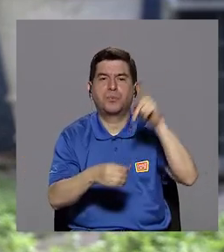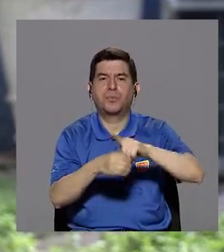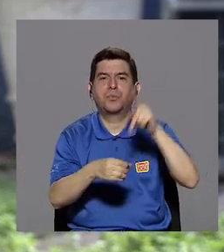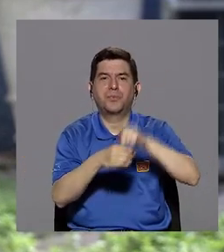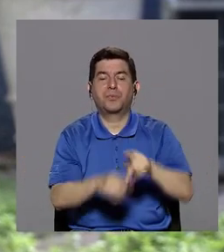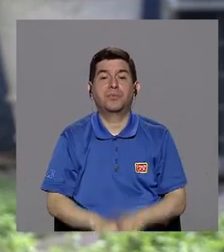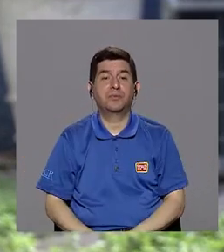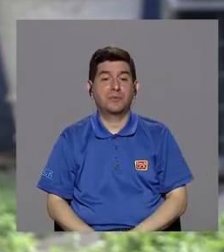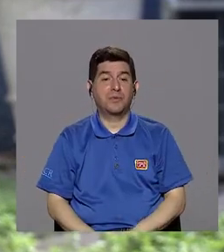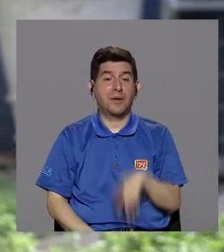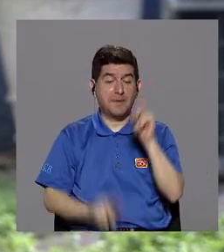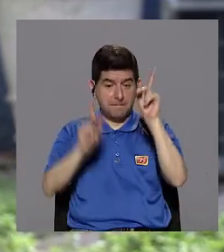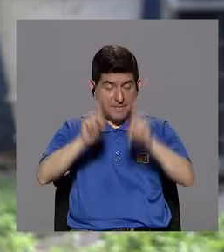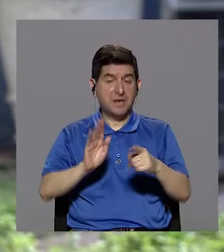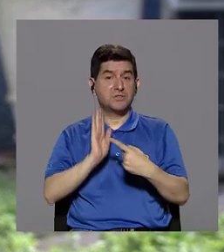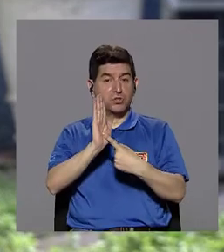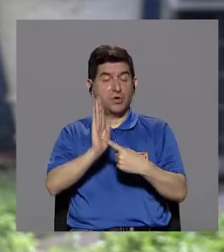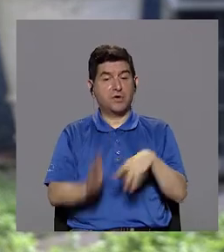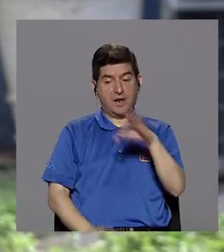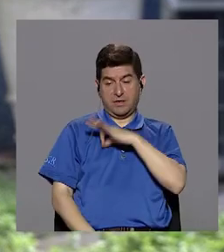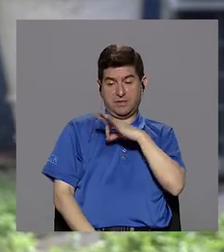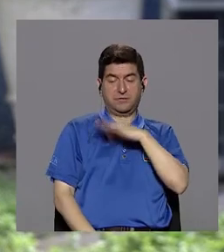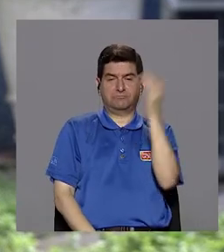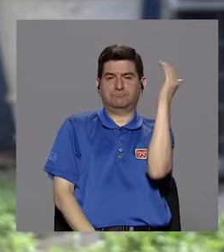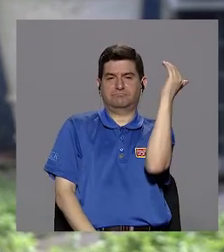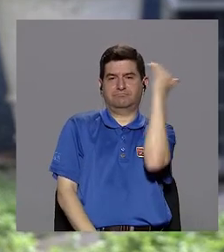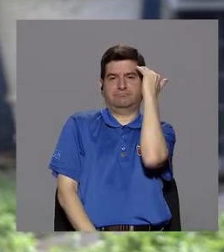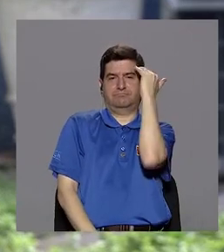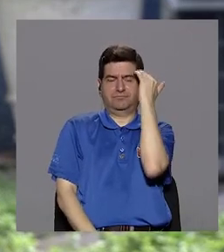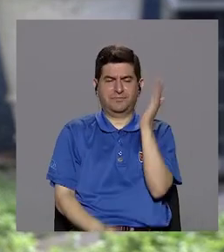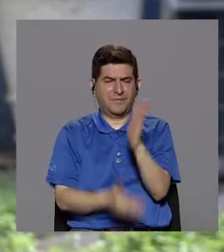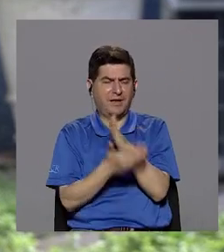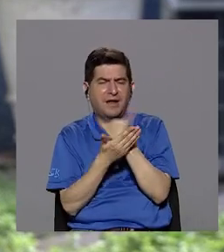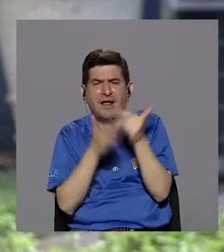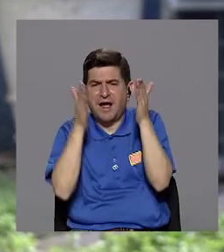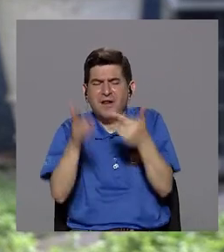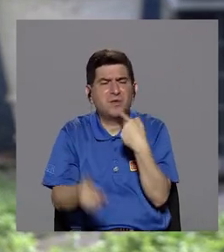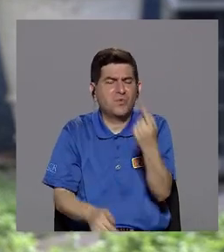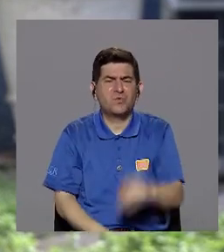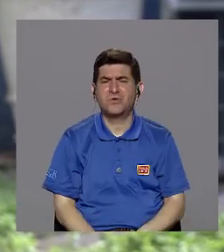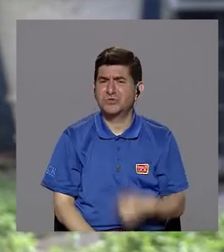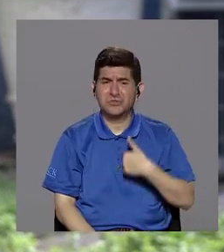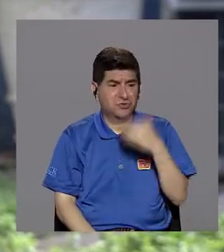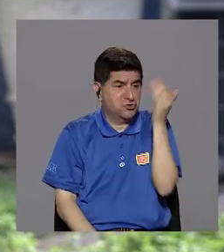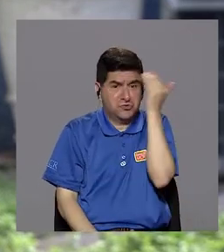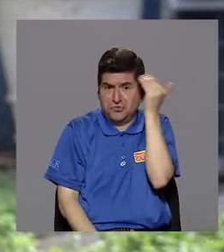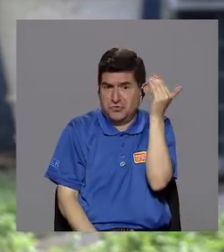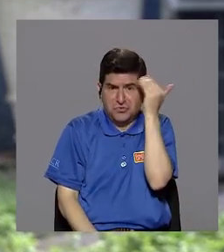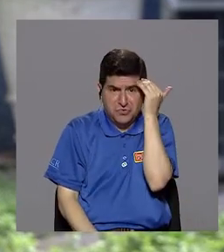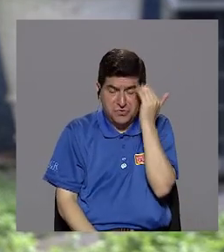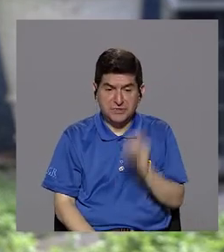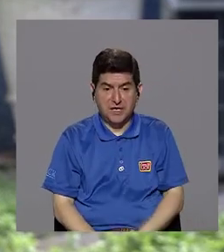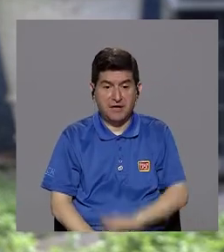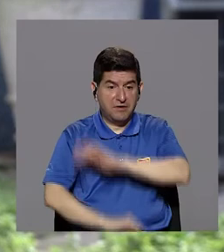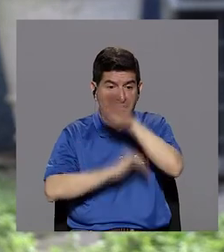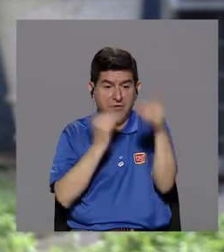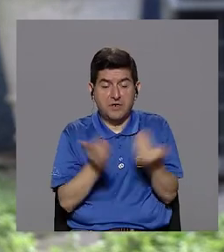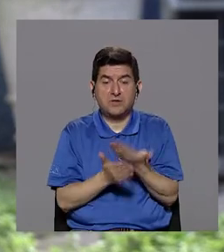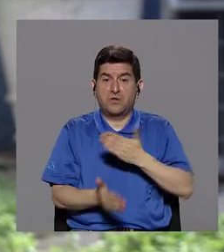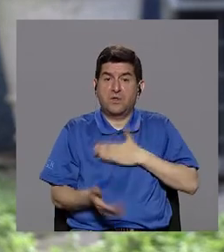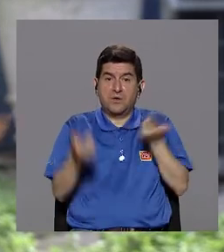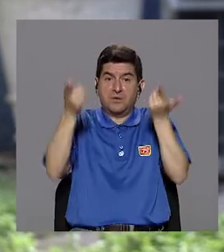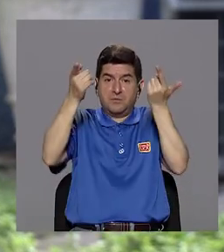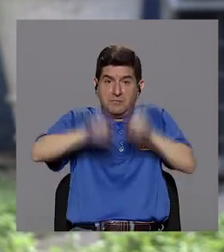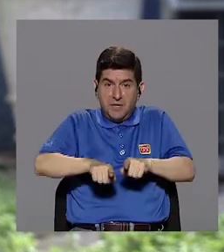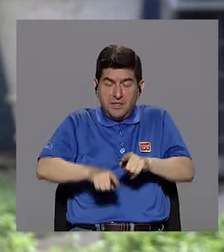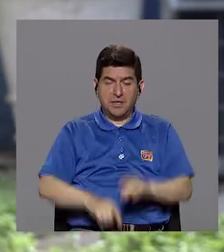y han mostrado beneficios en el conocimiento, porque algunas inclusive decían, es que yo no sabía qué era todo lo que me estaba pasando